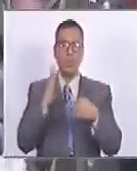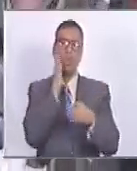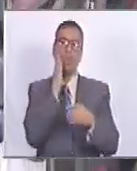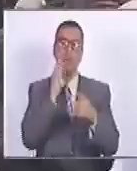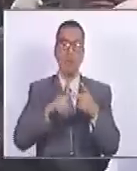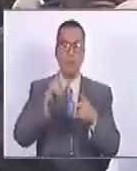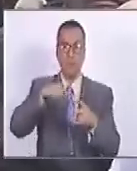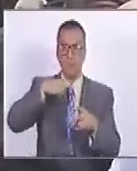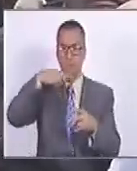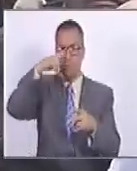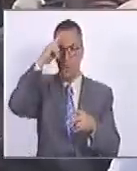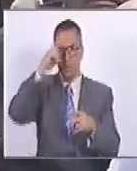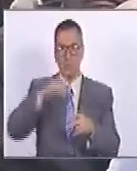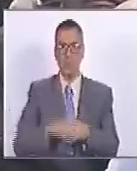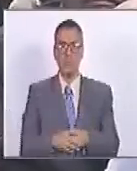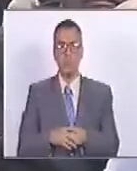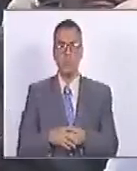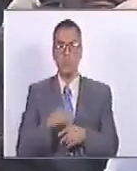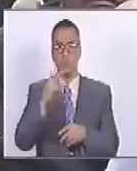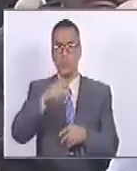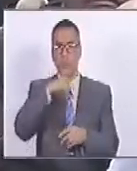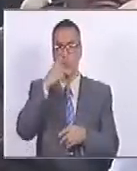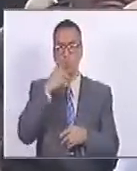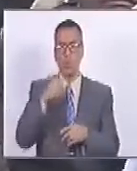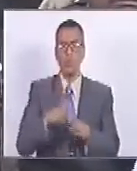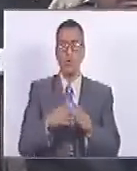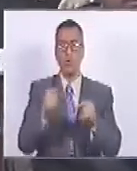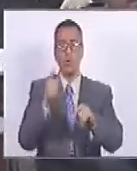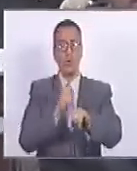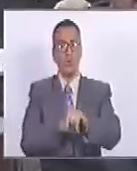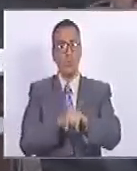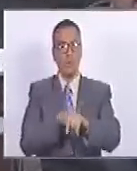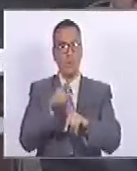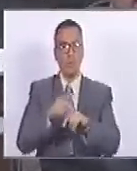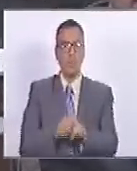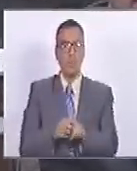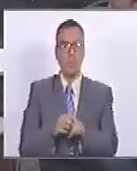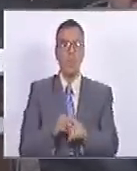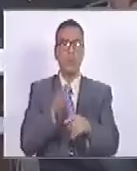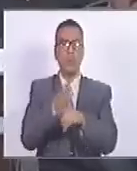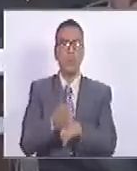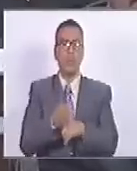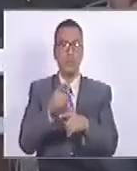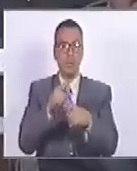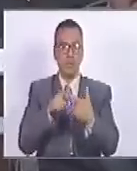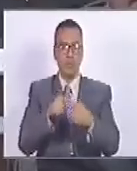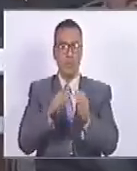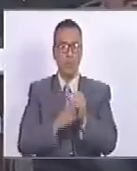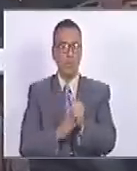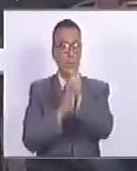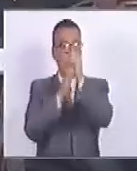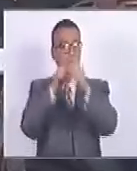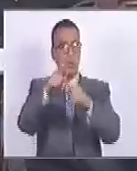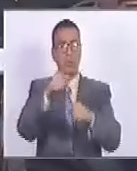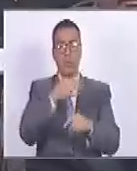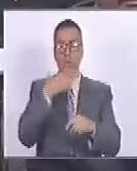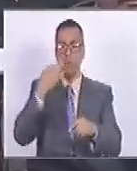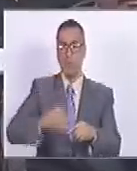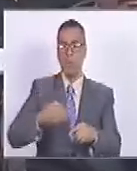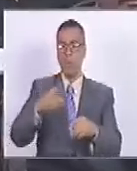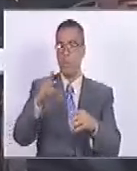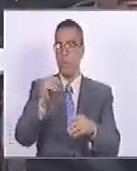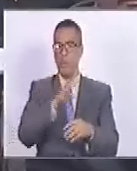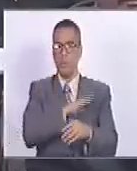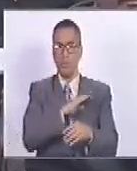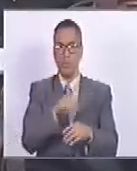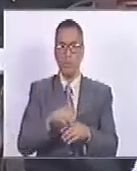los padres, que políticos durante mucho tiempo se abrogaron liderazgos que realmente no